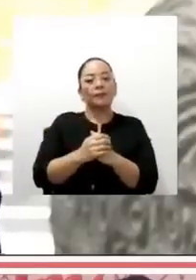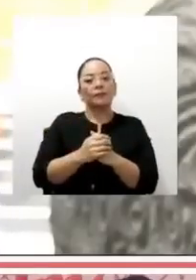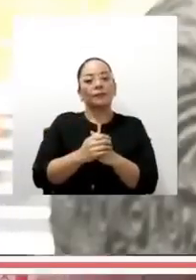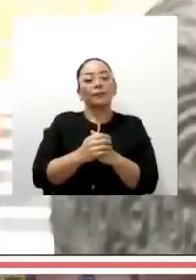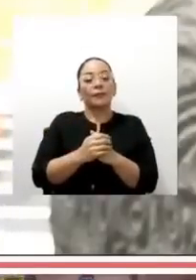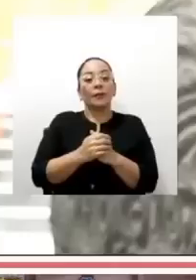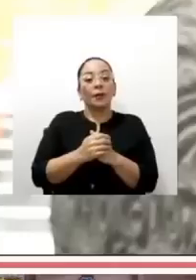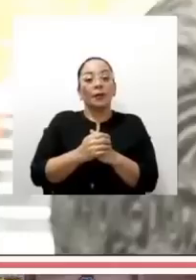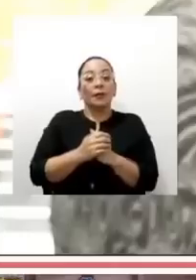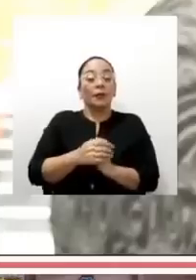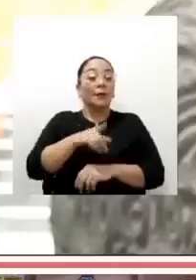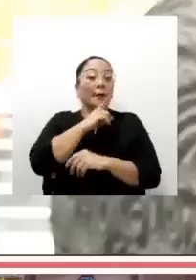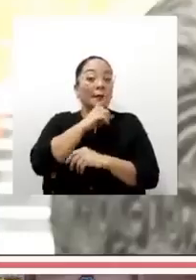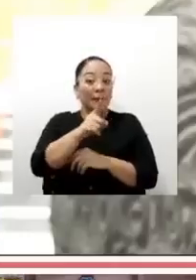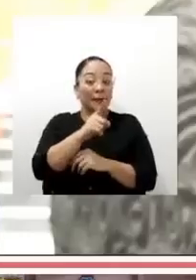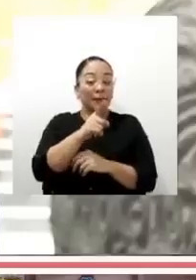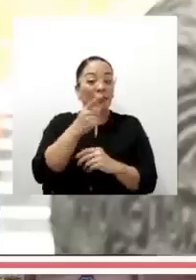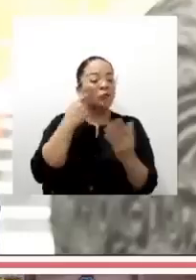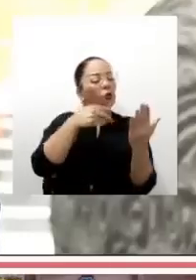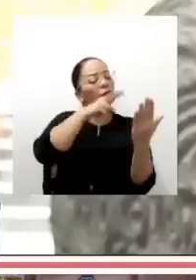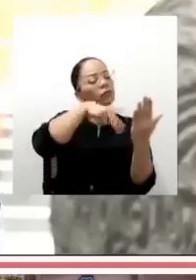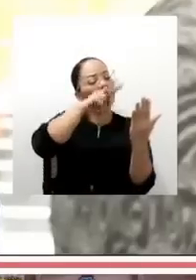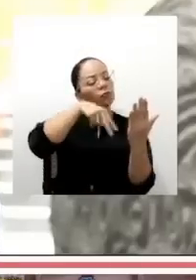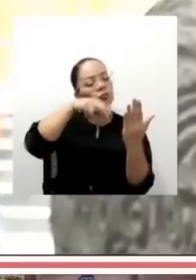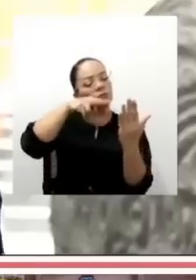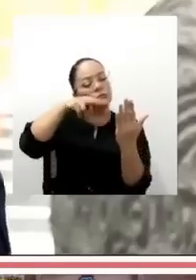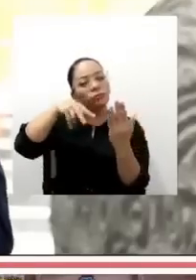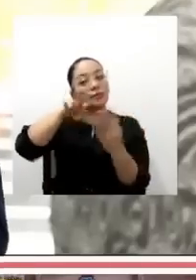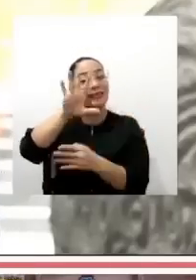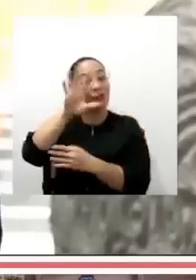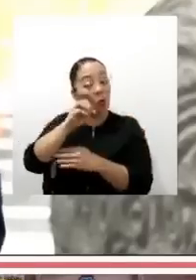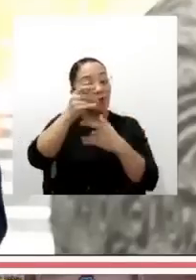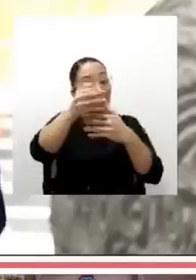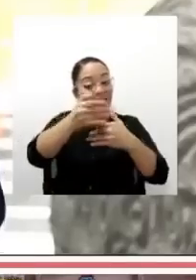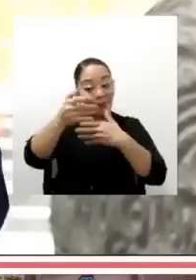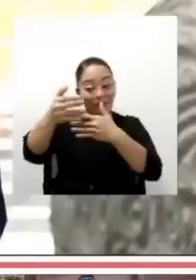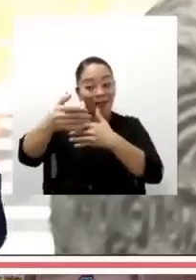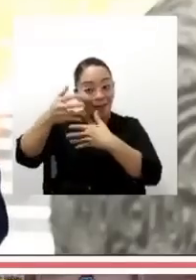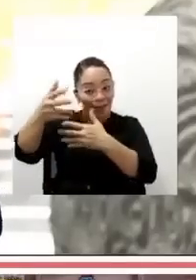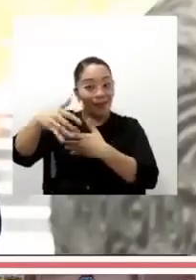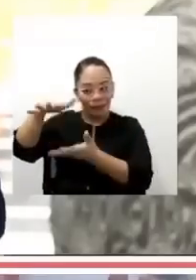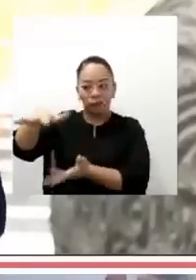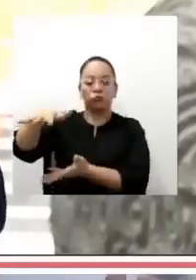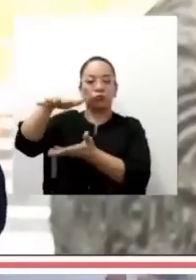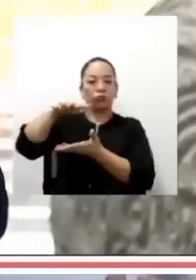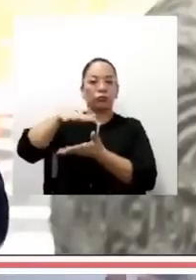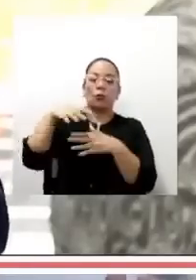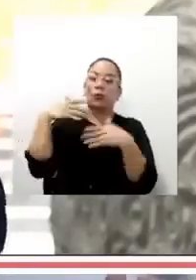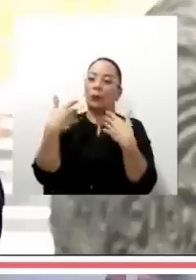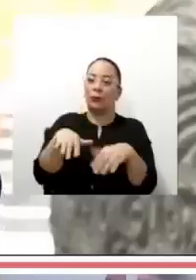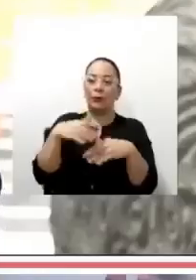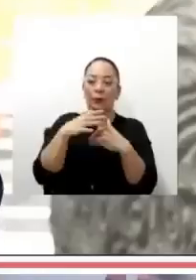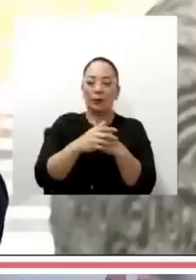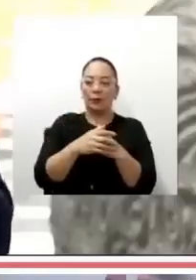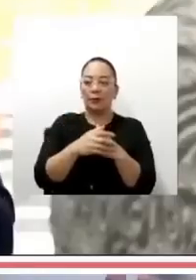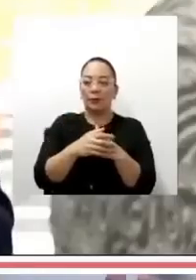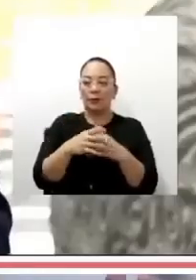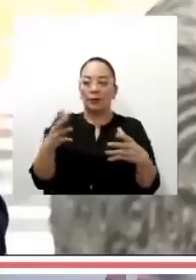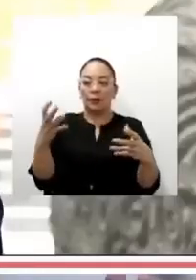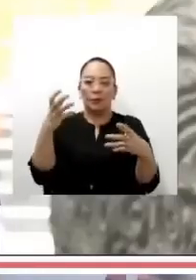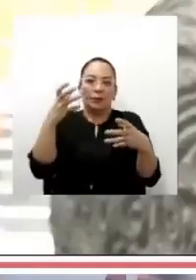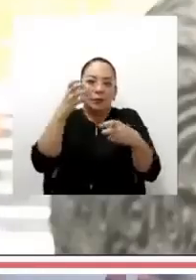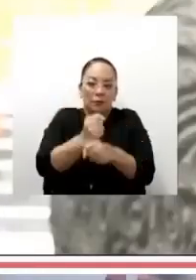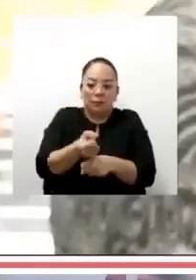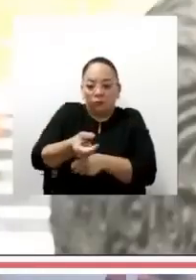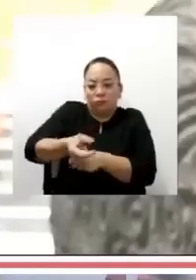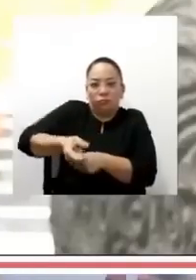Realmente cuando leí estos 50 expedientes, que me llevaron a resumirlos, todo un fascículo de